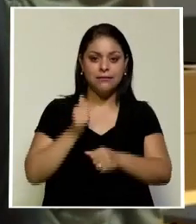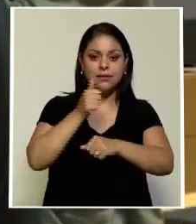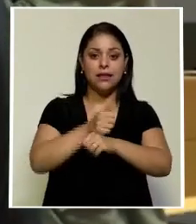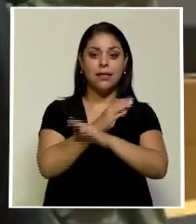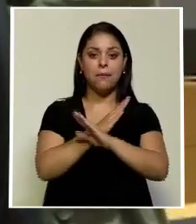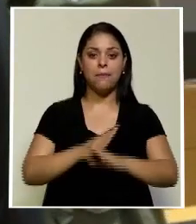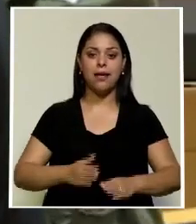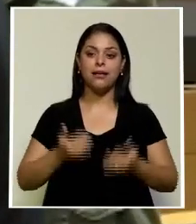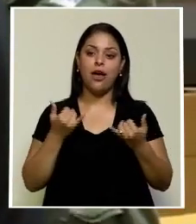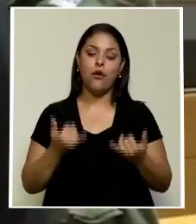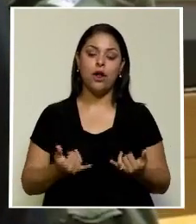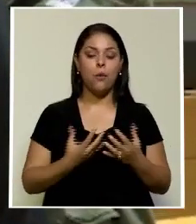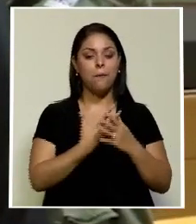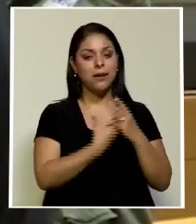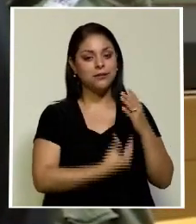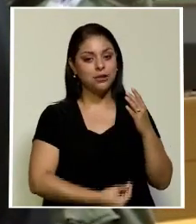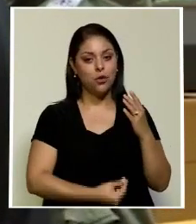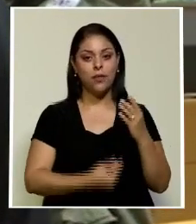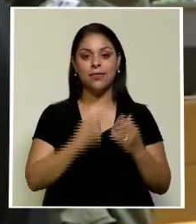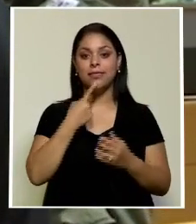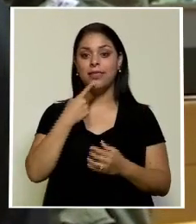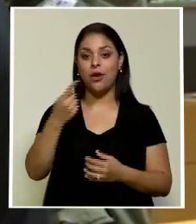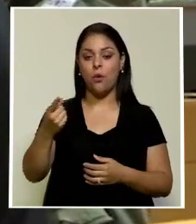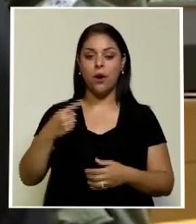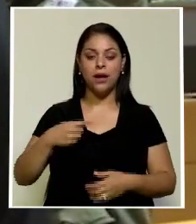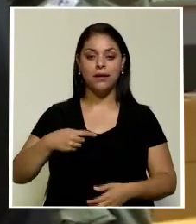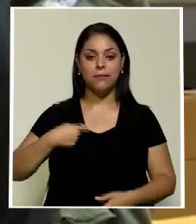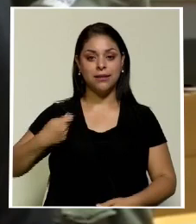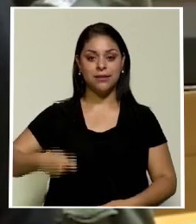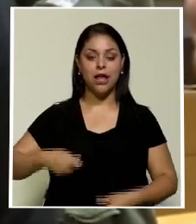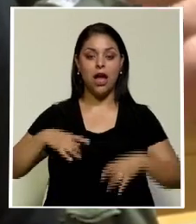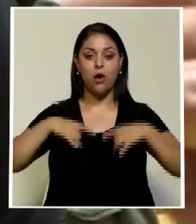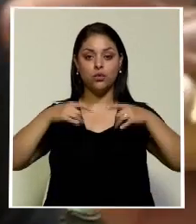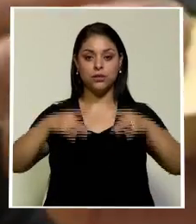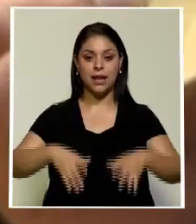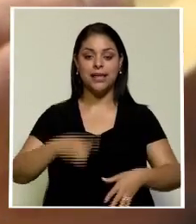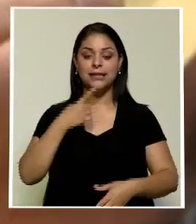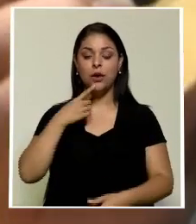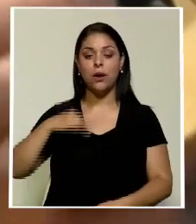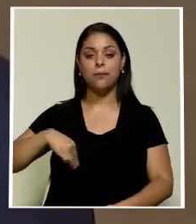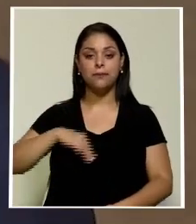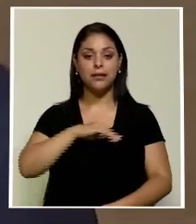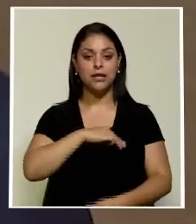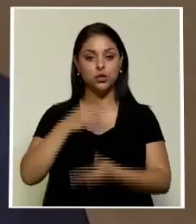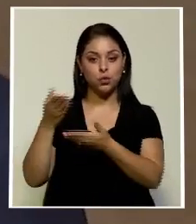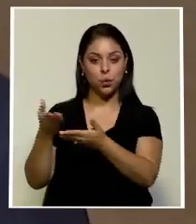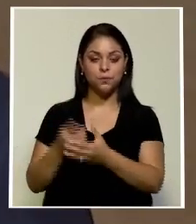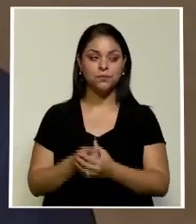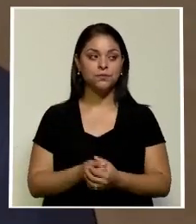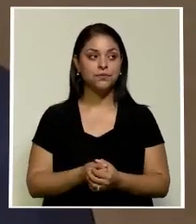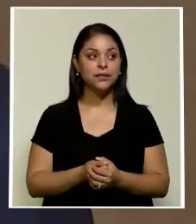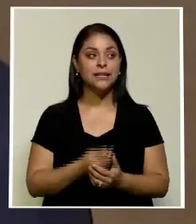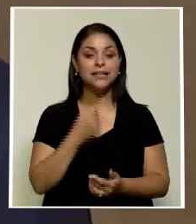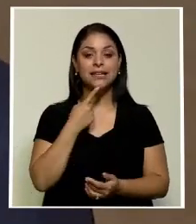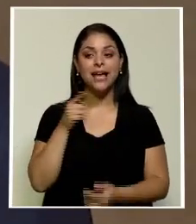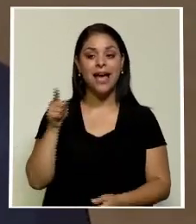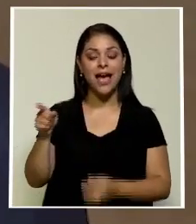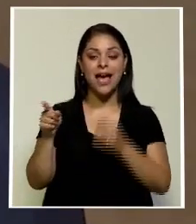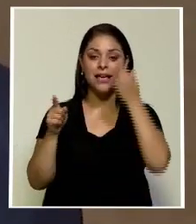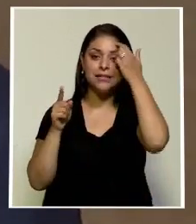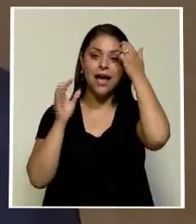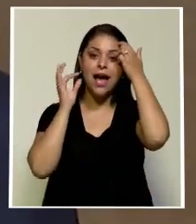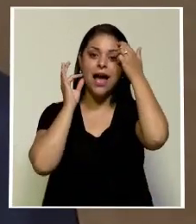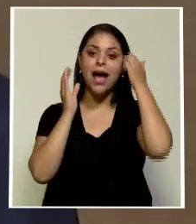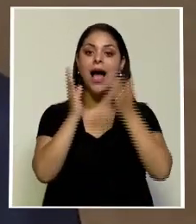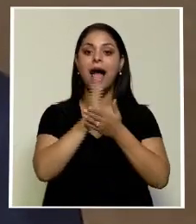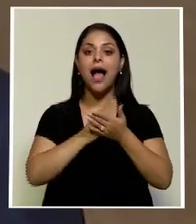ha ahondado el mandatario austriaco. Escuchamos al primer ministro belga, Alexander De Croo. Es alguien que durante